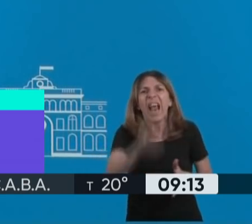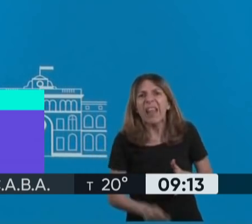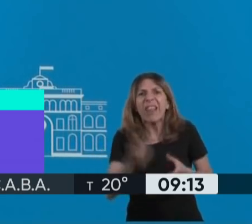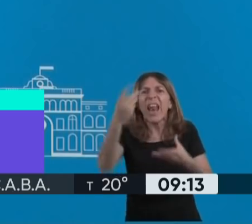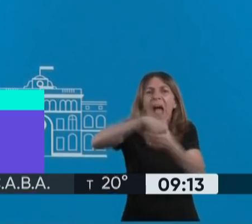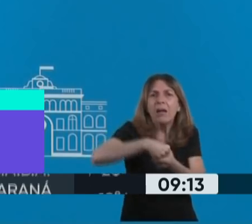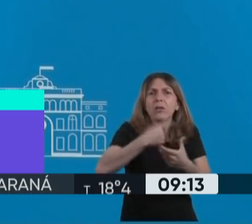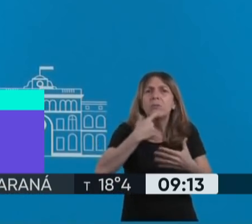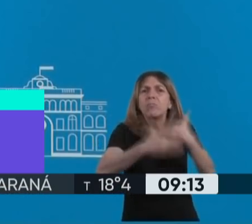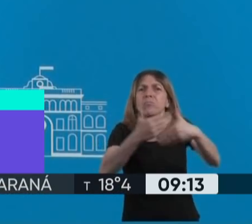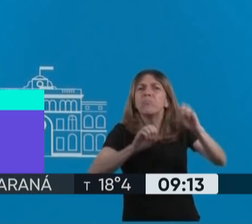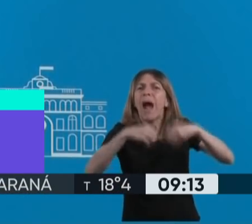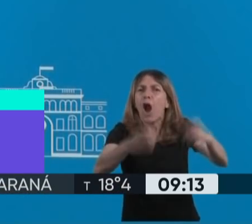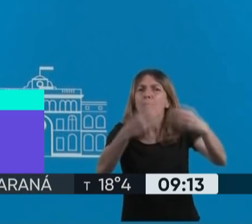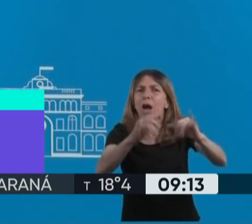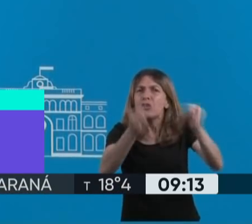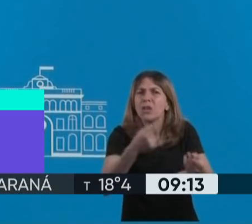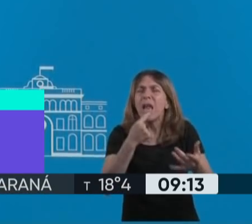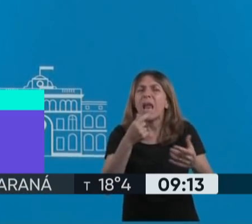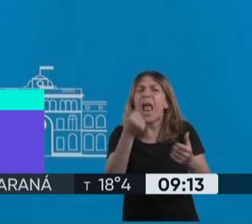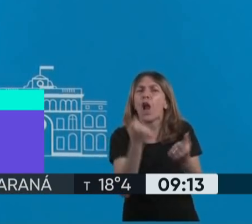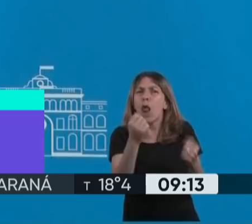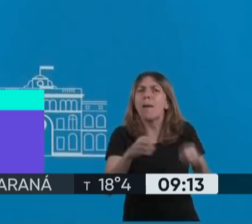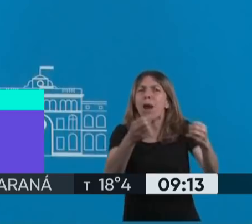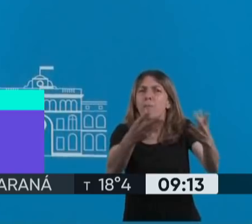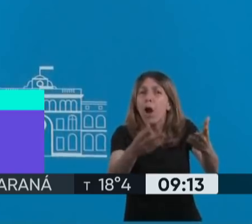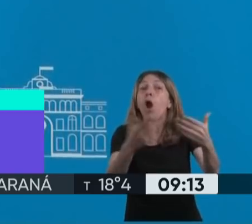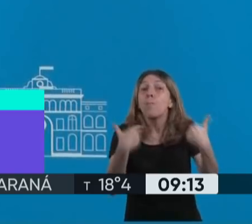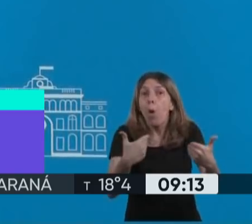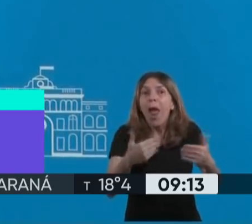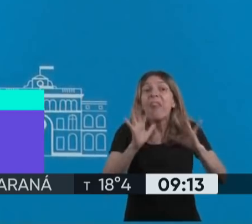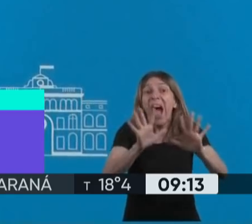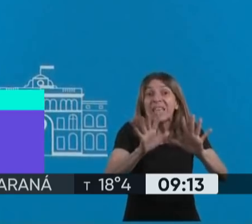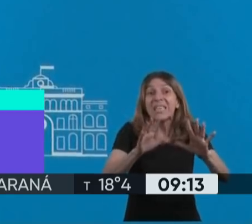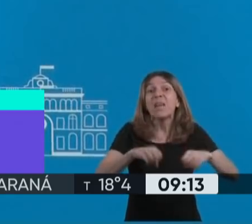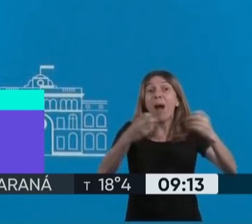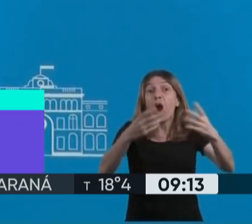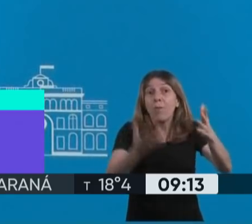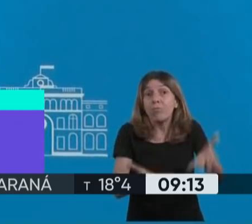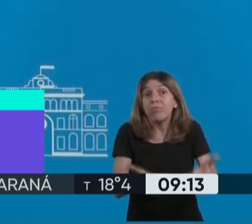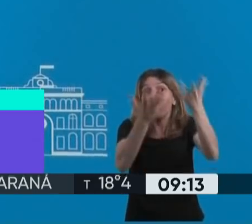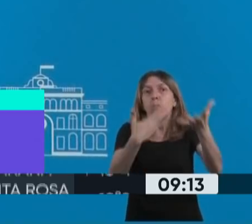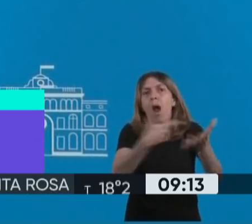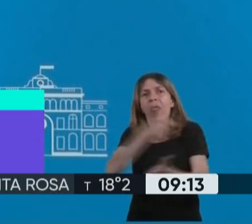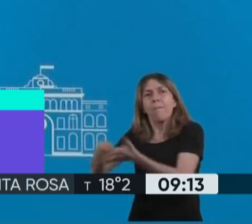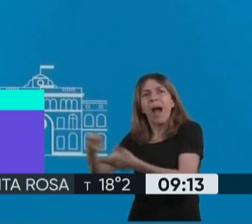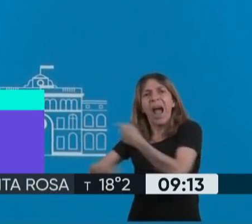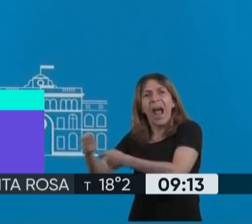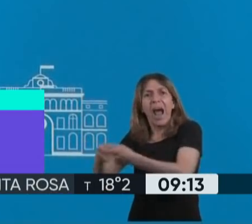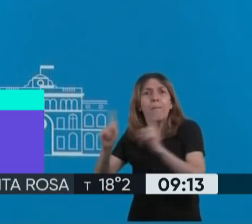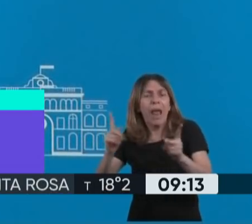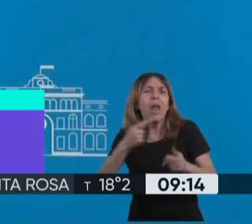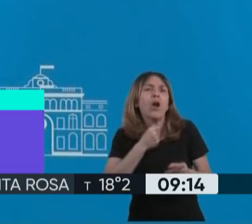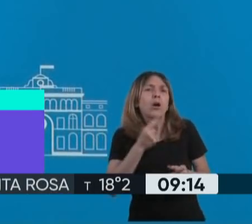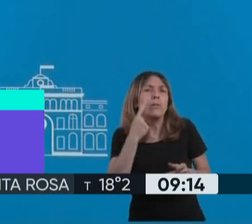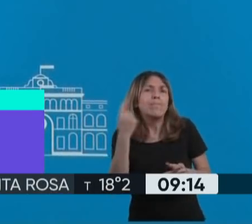y la economía de Argentina para después poder pagar y poder cumplir con esta deuda que no contrajo este gobierno, pero que va a intentar solucionar, es la